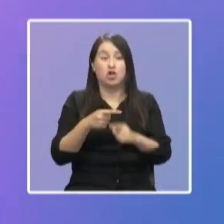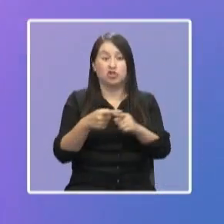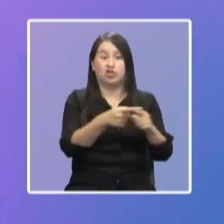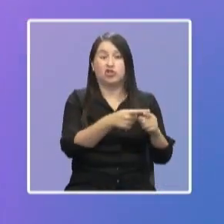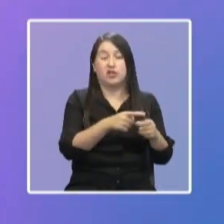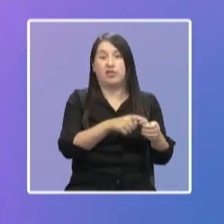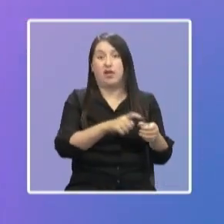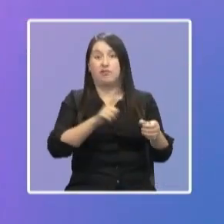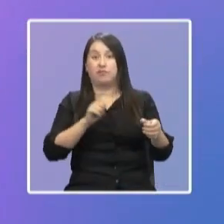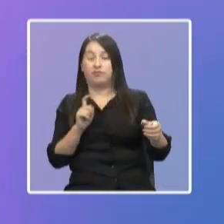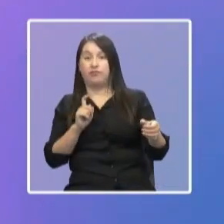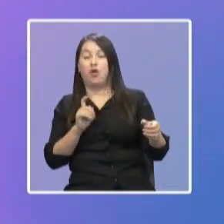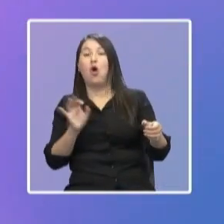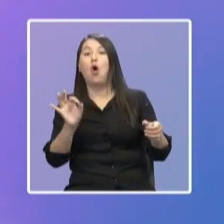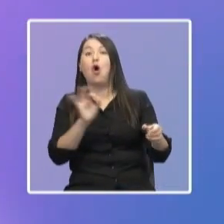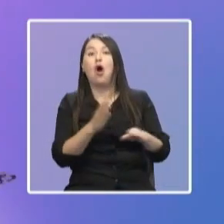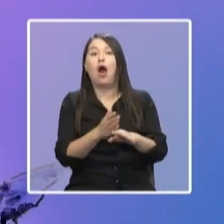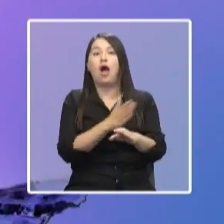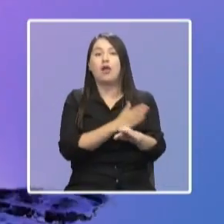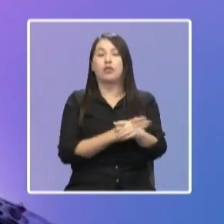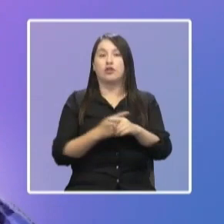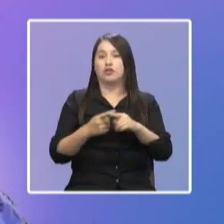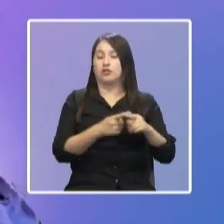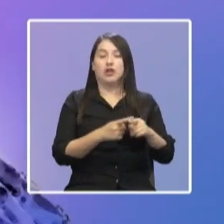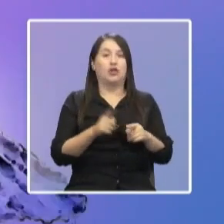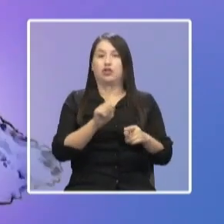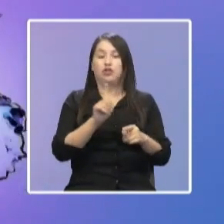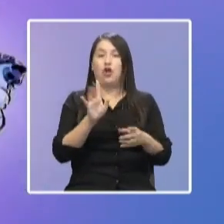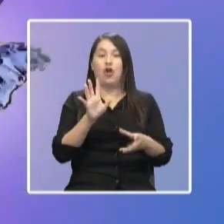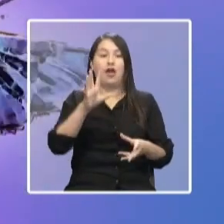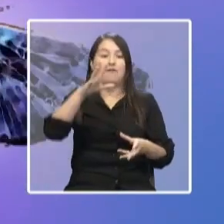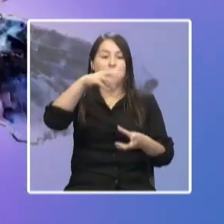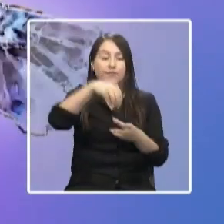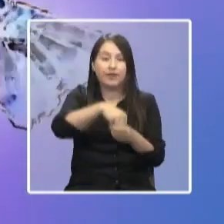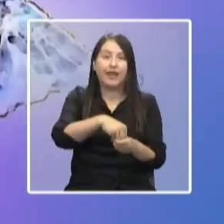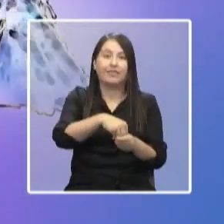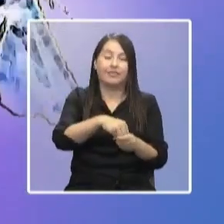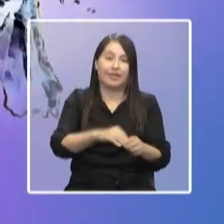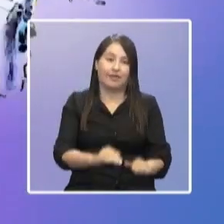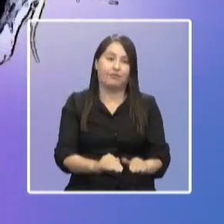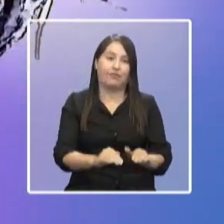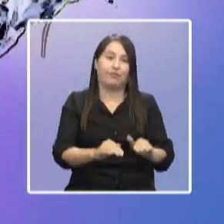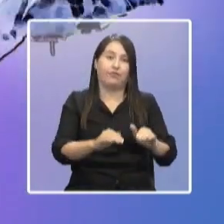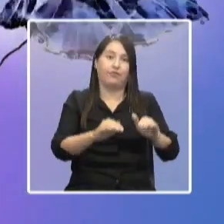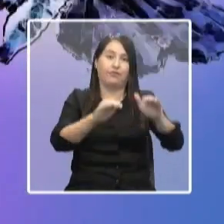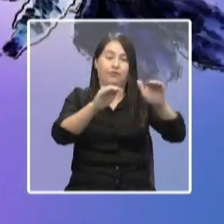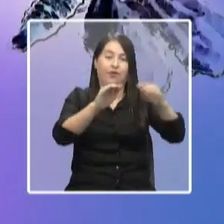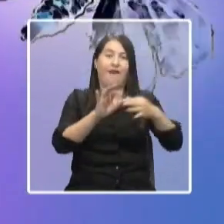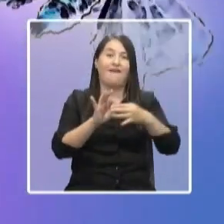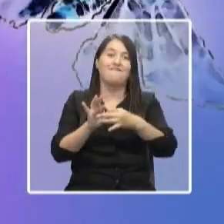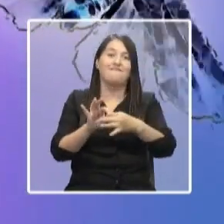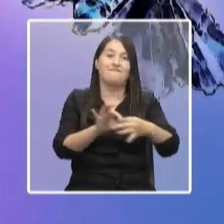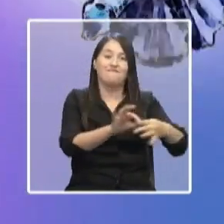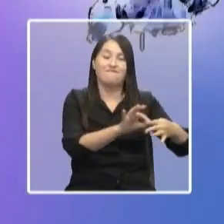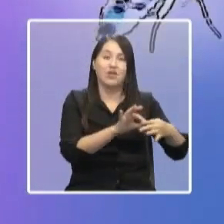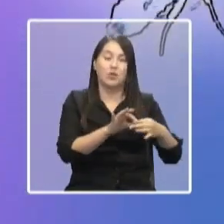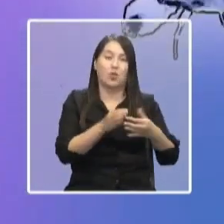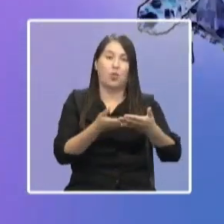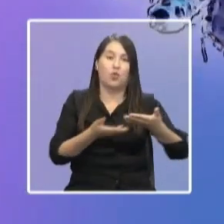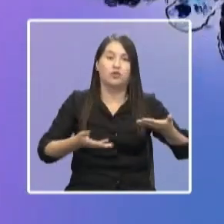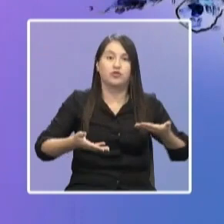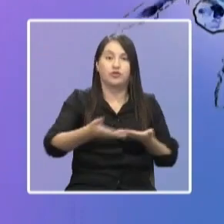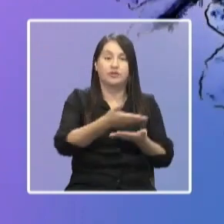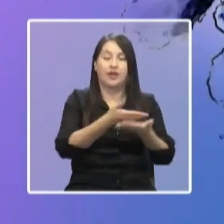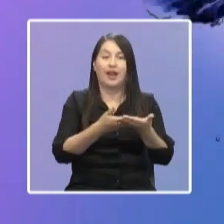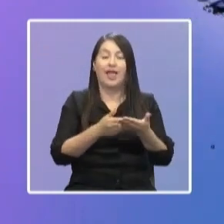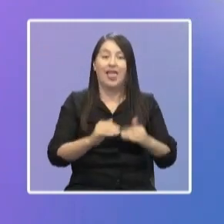de la sociedad. Crece y se desarrolla dentro de vínculos sociales. Sus posibilidades, el desarrollo